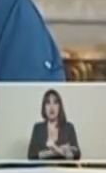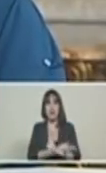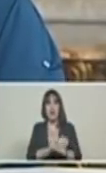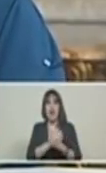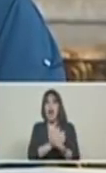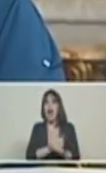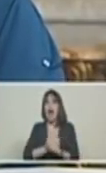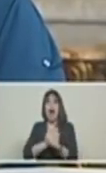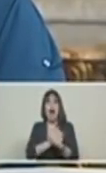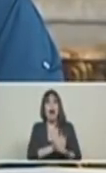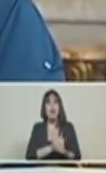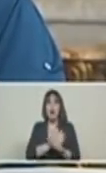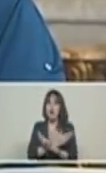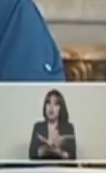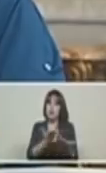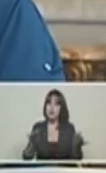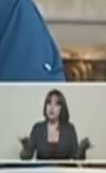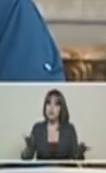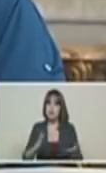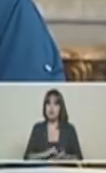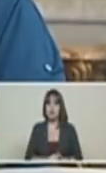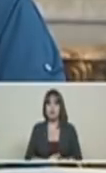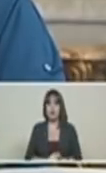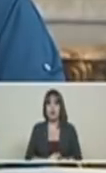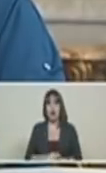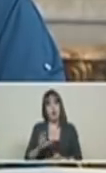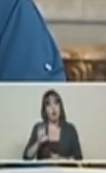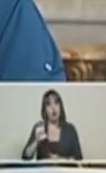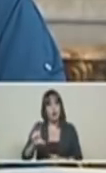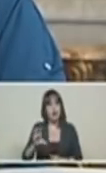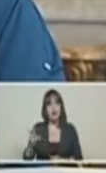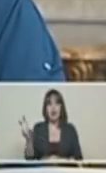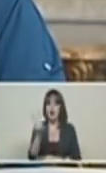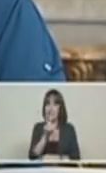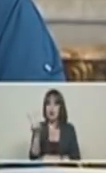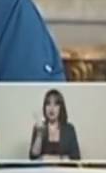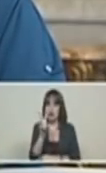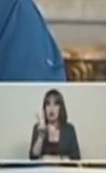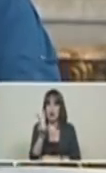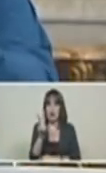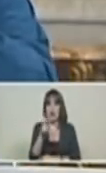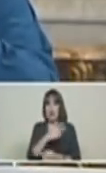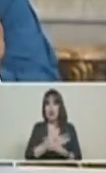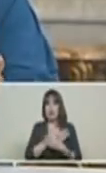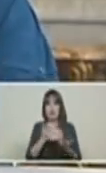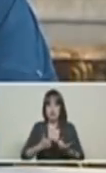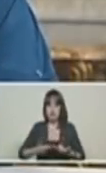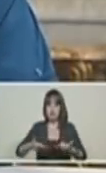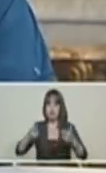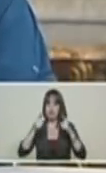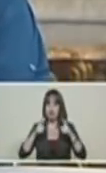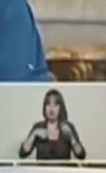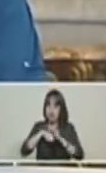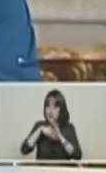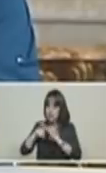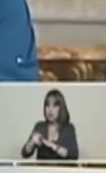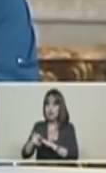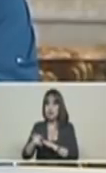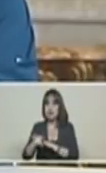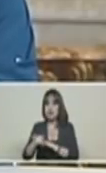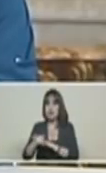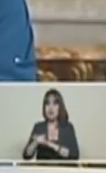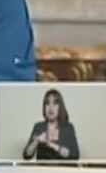amor. Y ese amor por nuestra patria Venezuela es la que me ha permitido